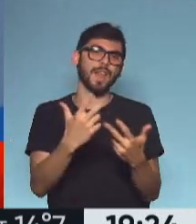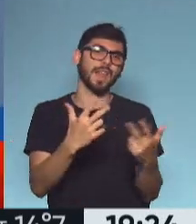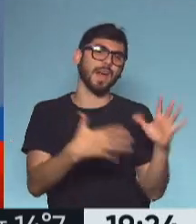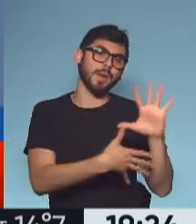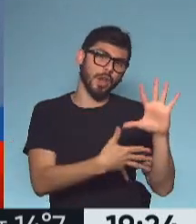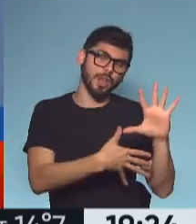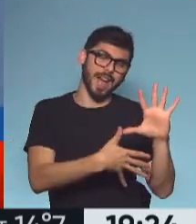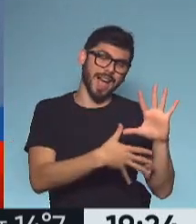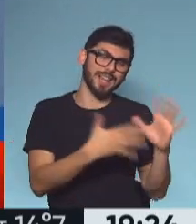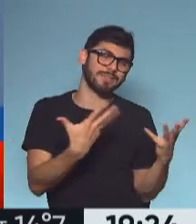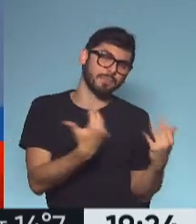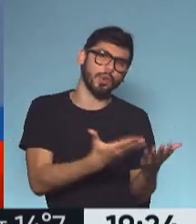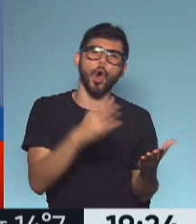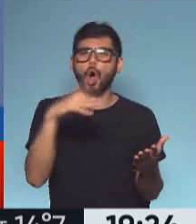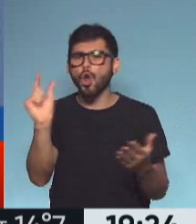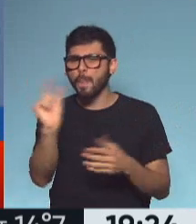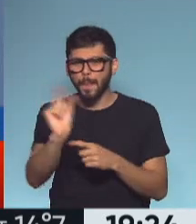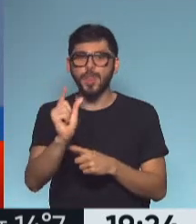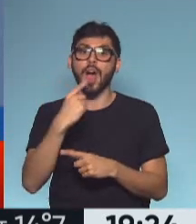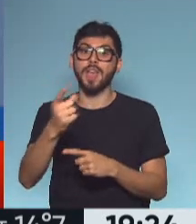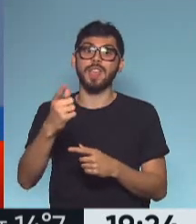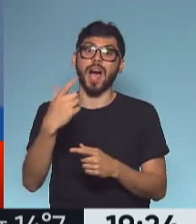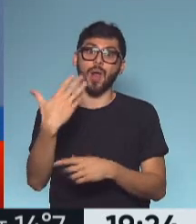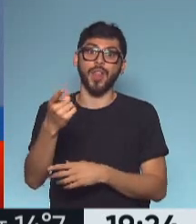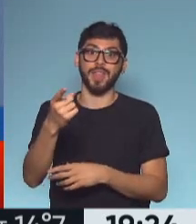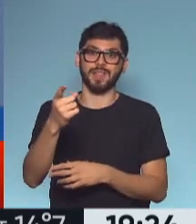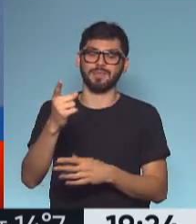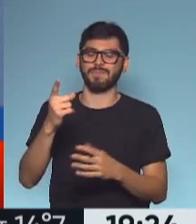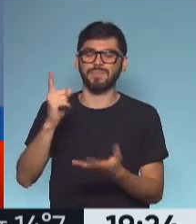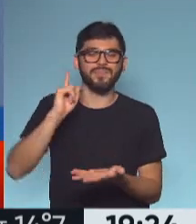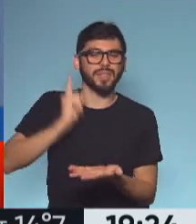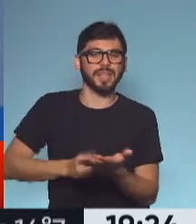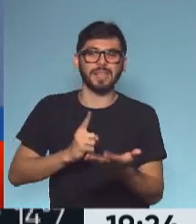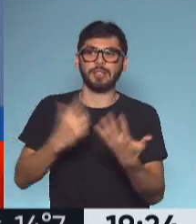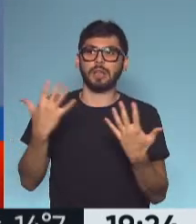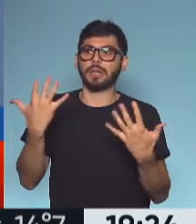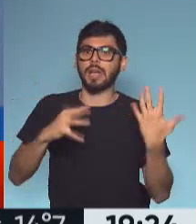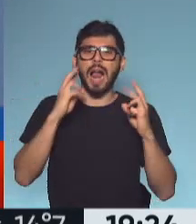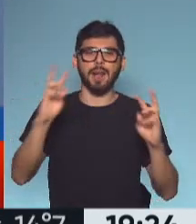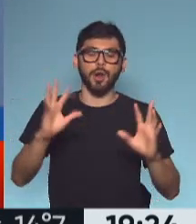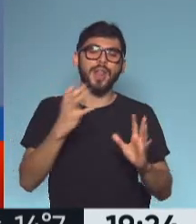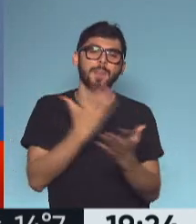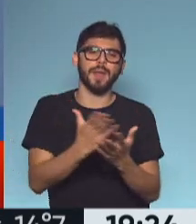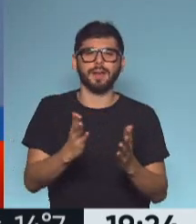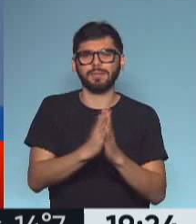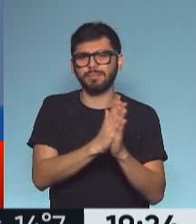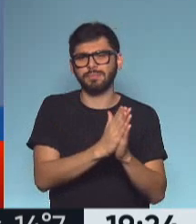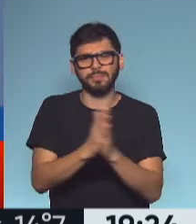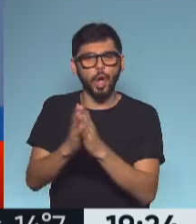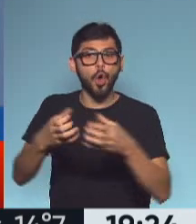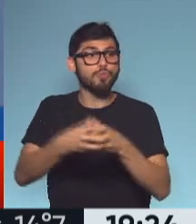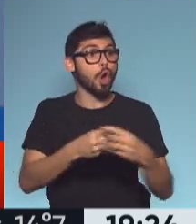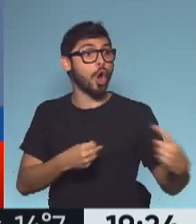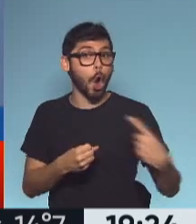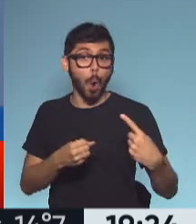otro fragmento donde justamente habla de esto, del estado de excepción y también le pide coherencia a la oposición. Es